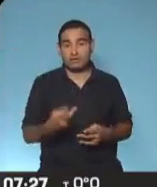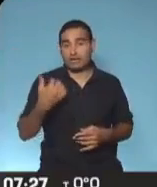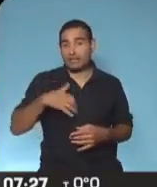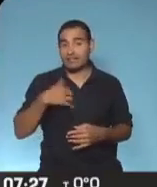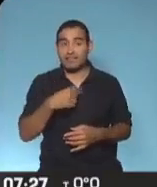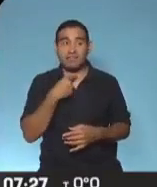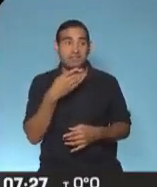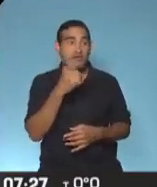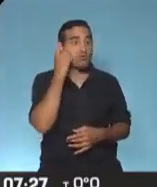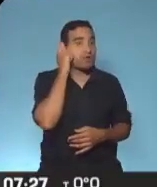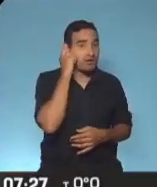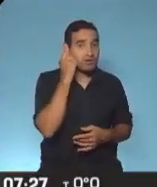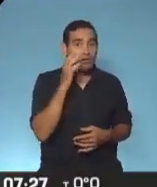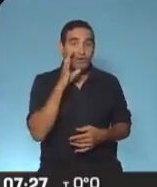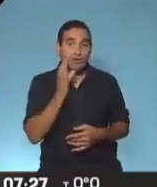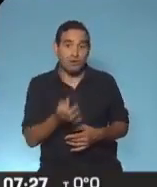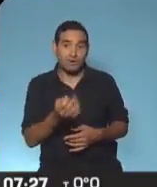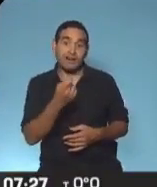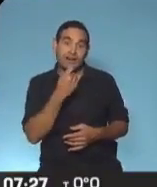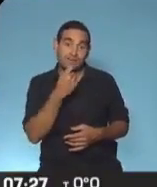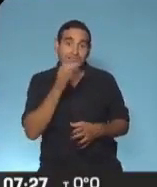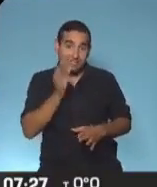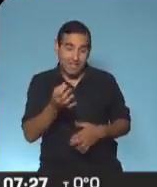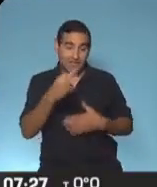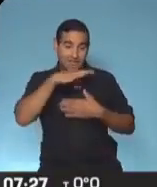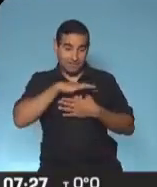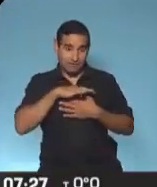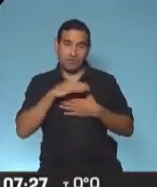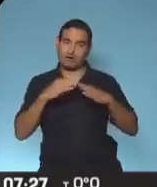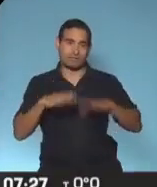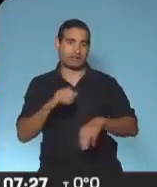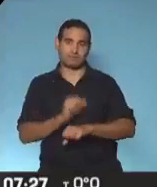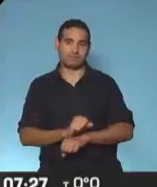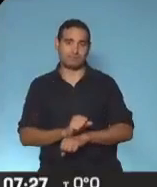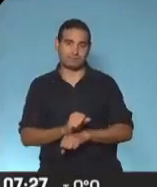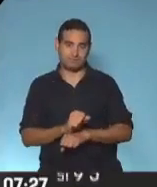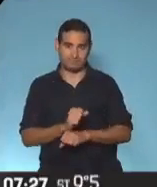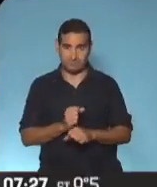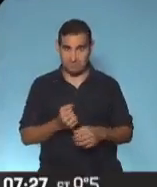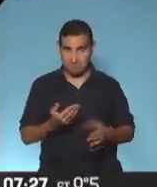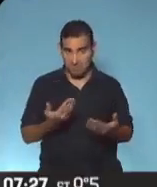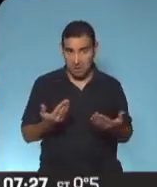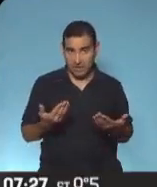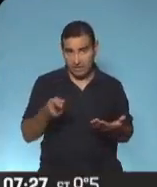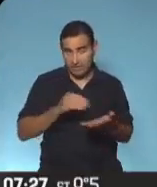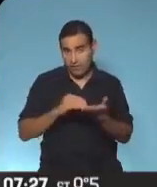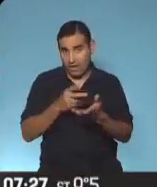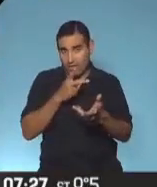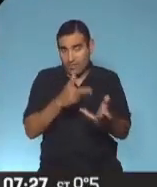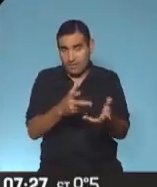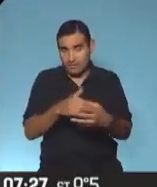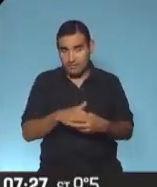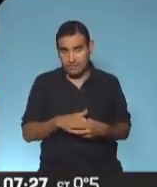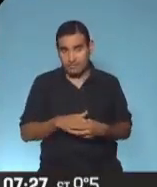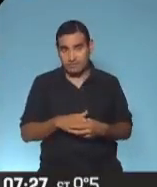estar en ese cumpleaños, pero obviamente si hubiese sabido que tenía coronavirus, hubiese hecho la cuarentena como corresponde. Puede ser uno de los argumentos, o el primero